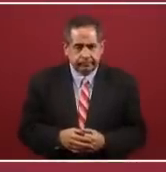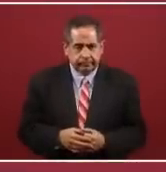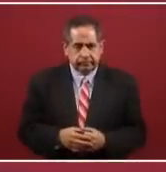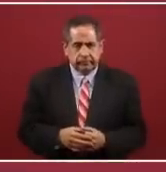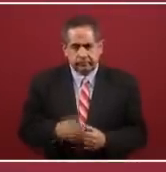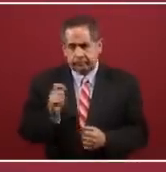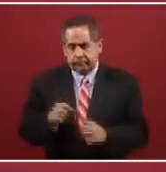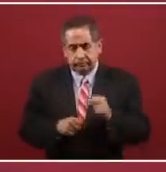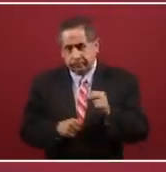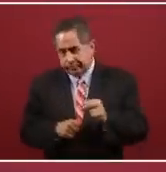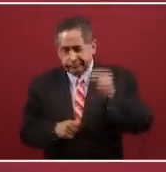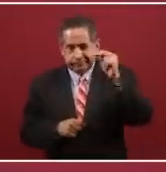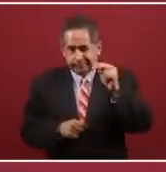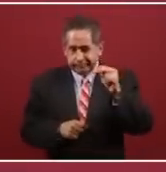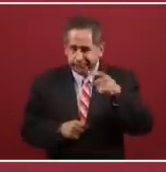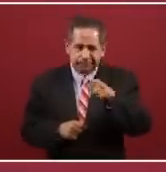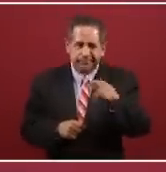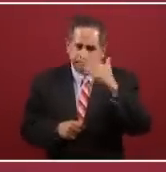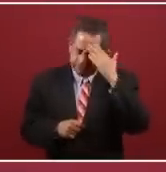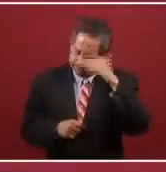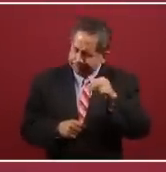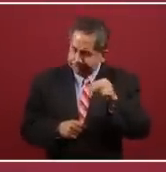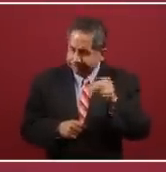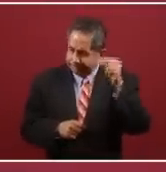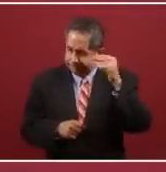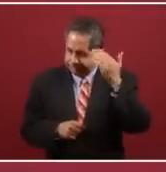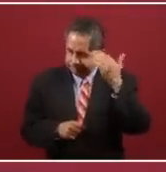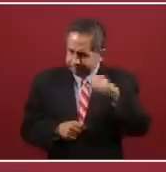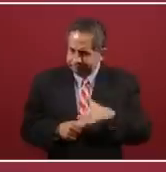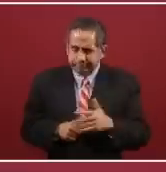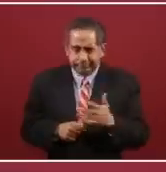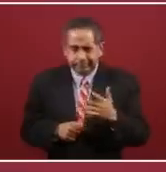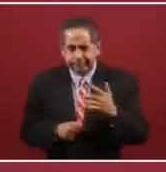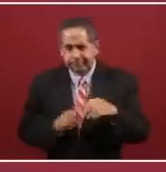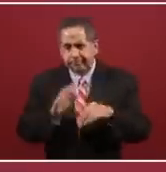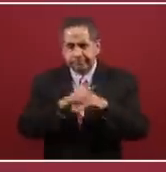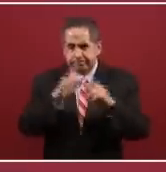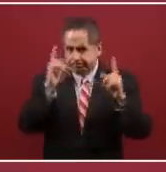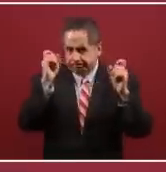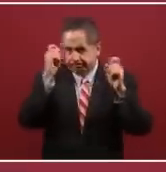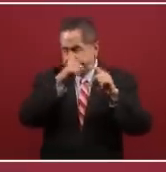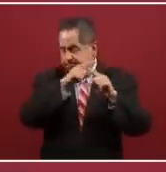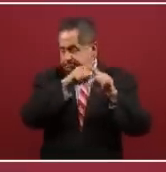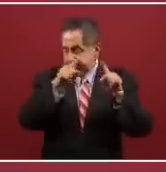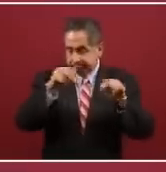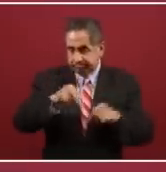el norte, ustedes lo saben, está más complicado.